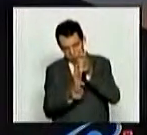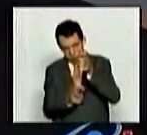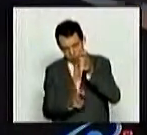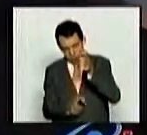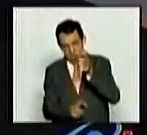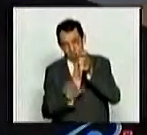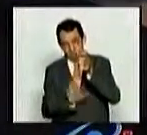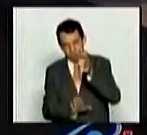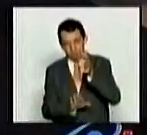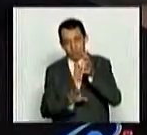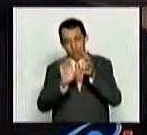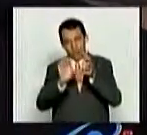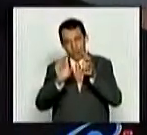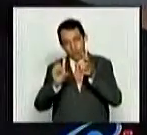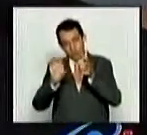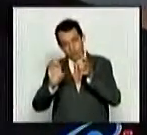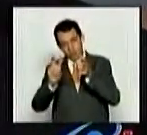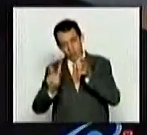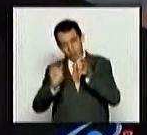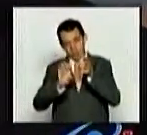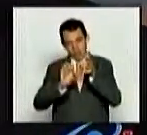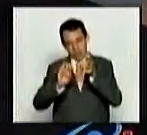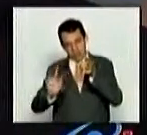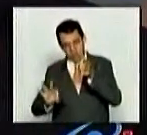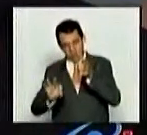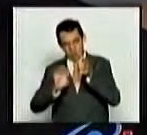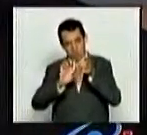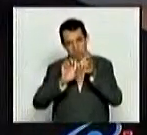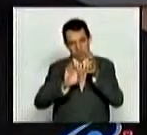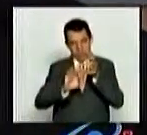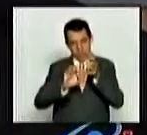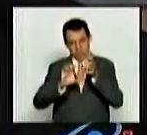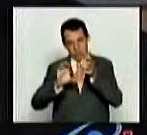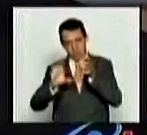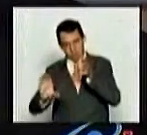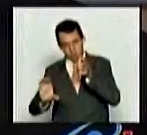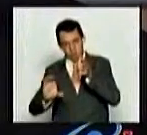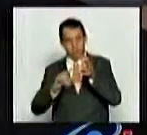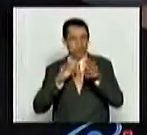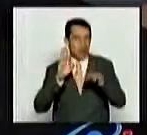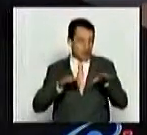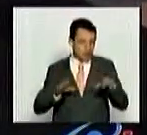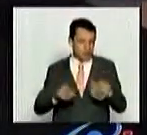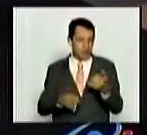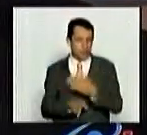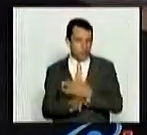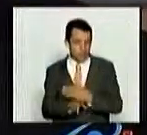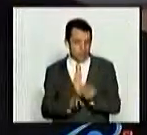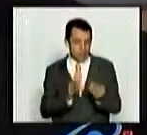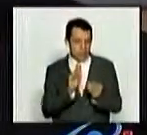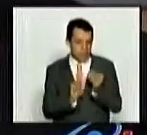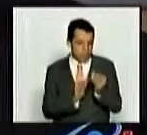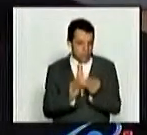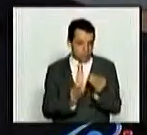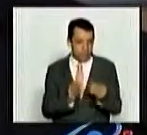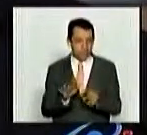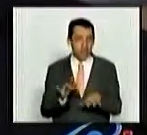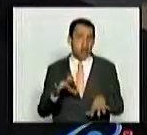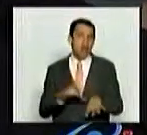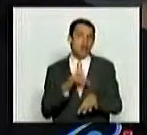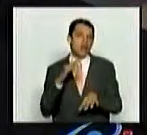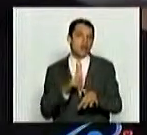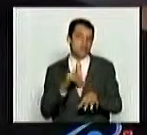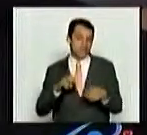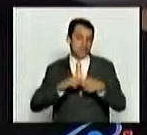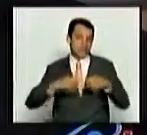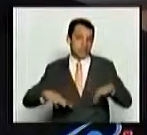y S1. ¿De acuerdo? Entonces, ahora vamos a empezar con José a trabajar un poquito de electroestimulación para ayudarle a liberar